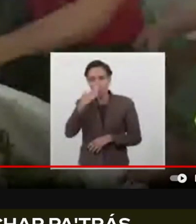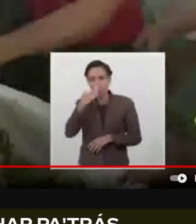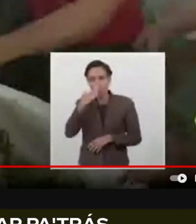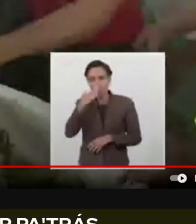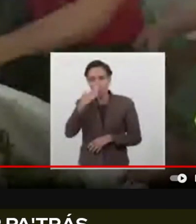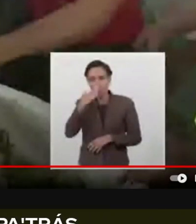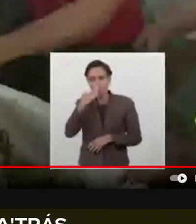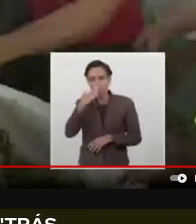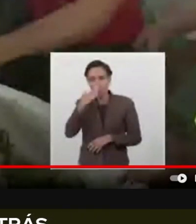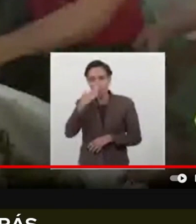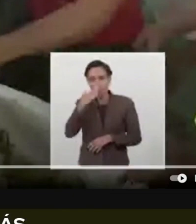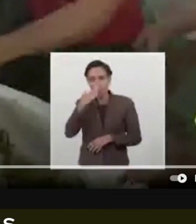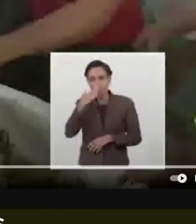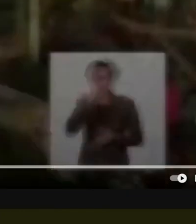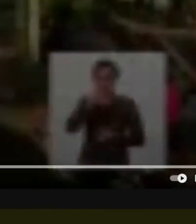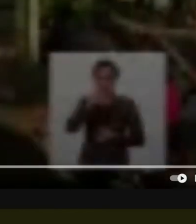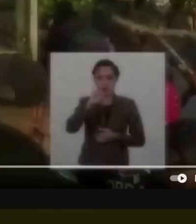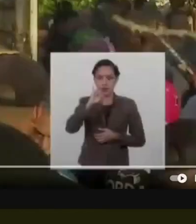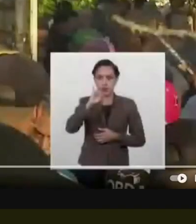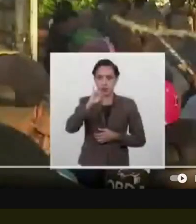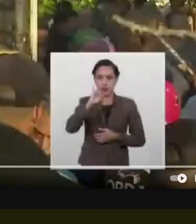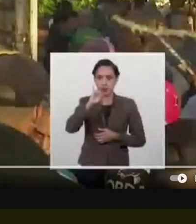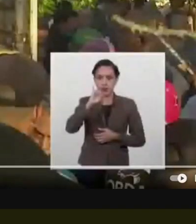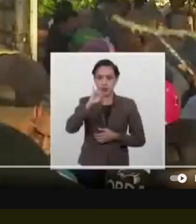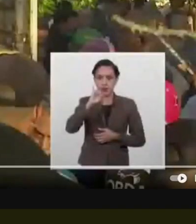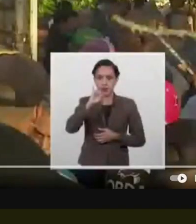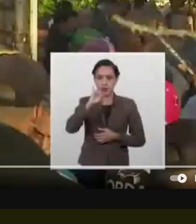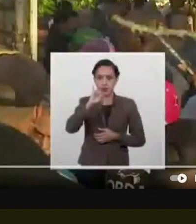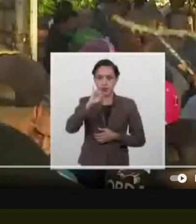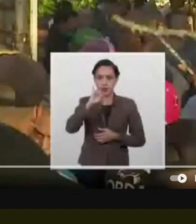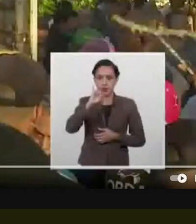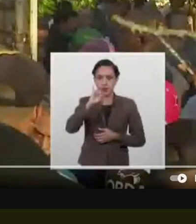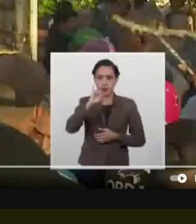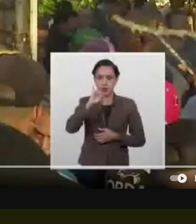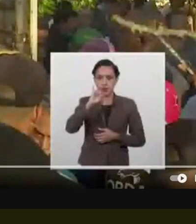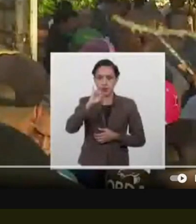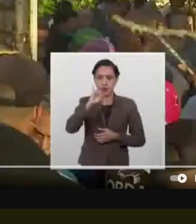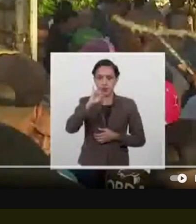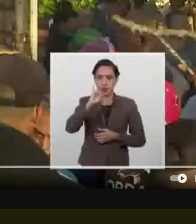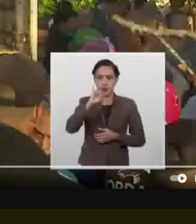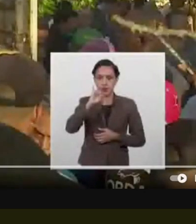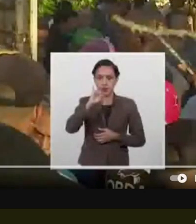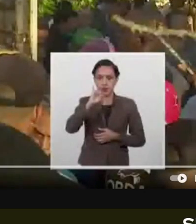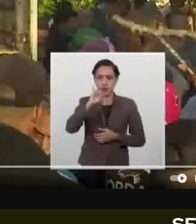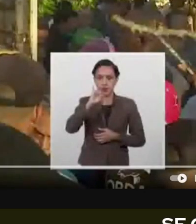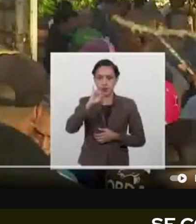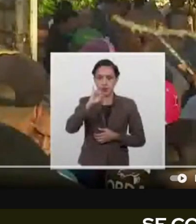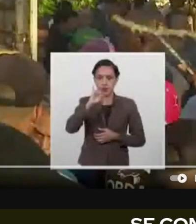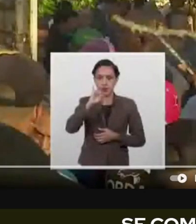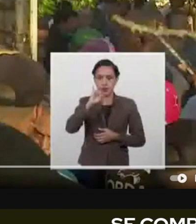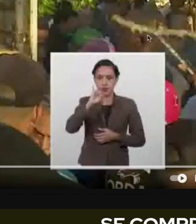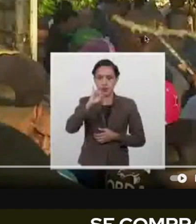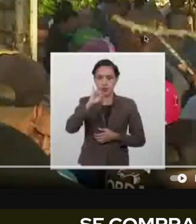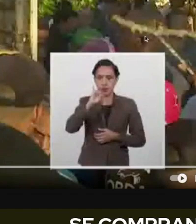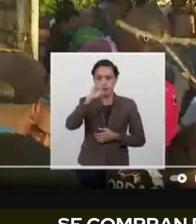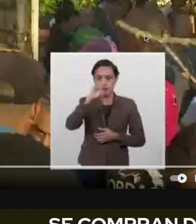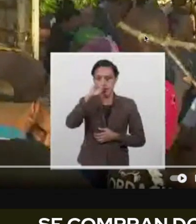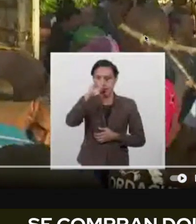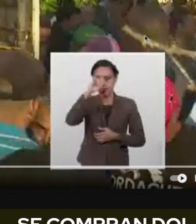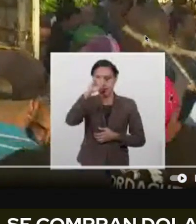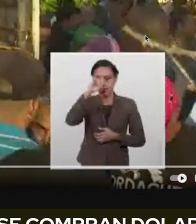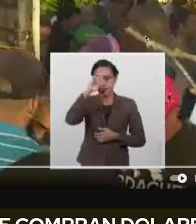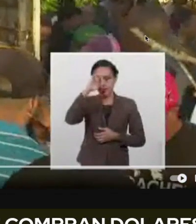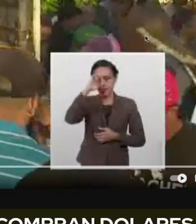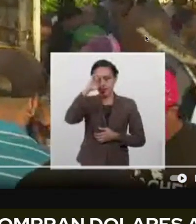cubana que nos informa al respecto qué nos dice la prensa cubana de todo esto Esta es la parte divertida de esta película